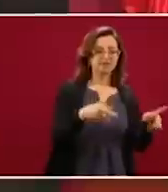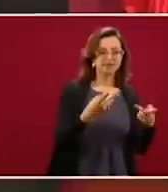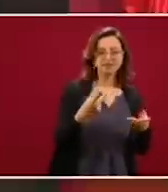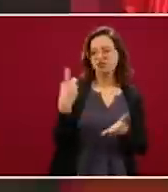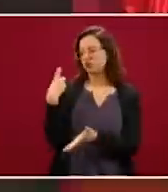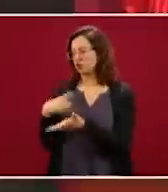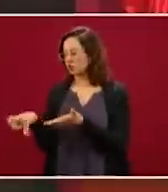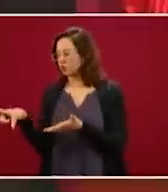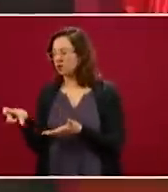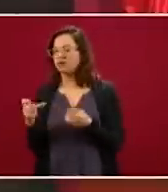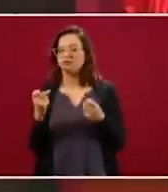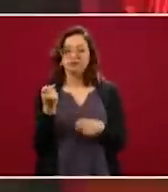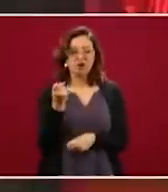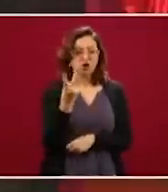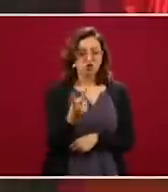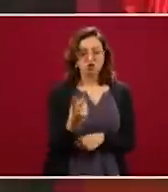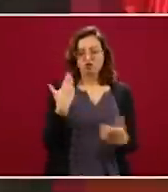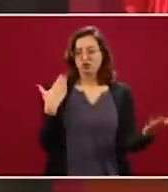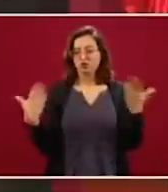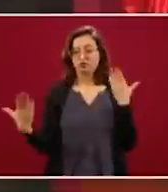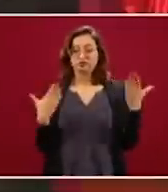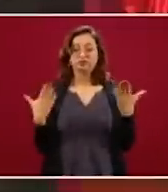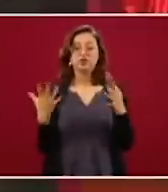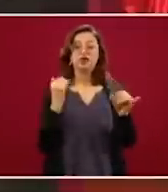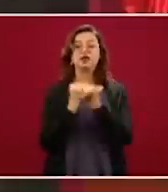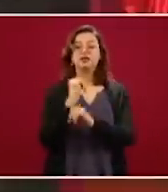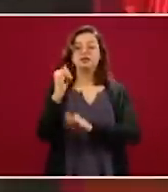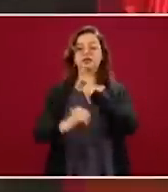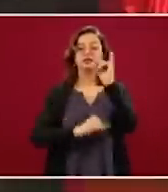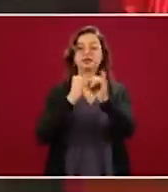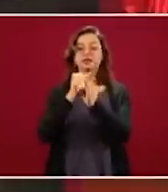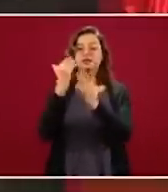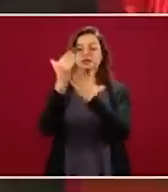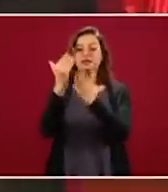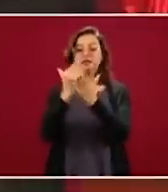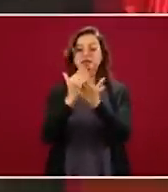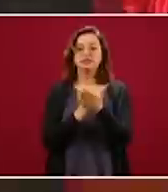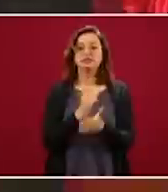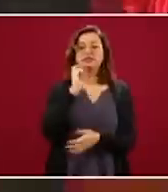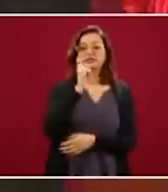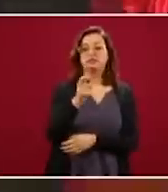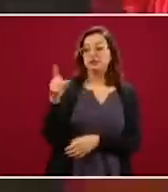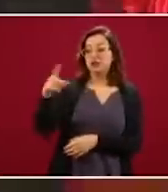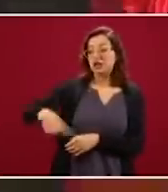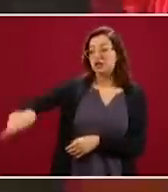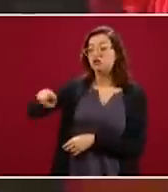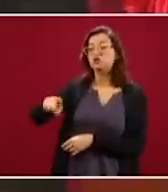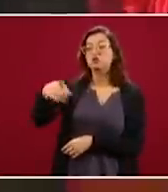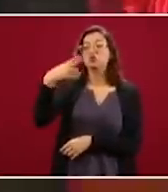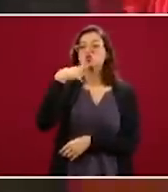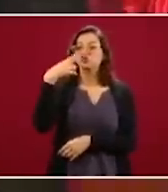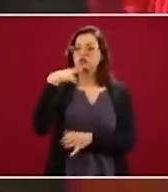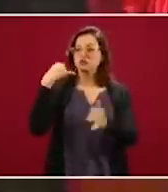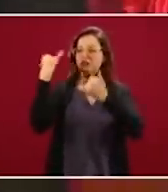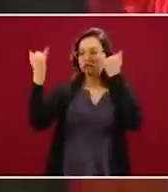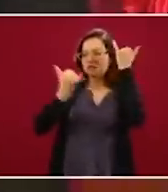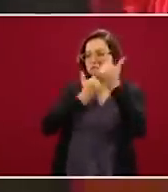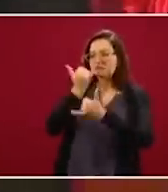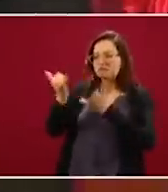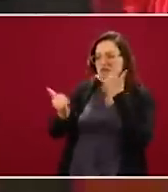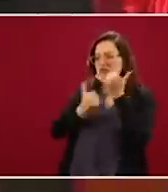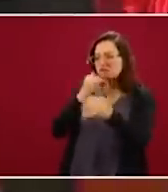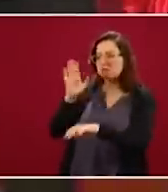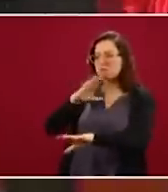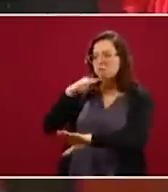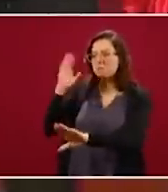partimos de los estándares internacionales, de la idea de no estigmatizar el consumo a los consumidores, pero sí de